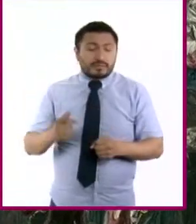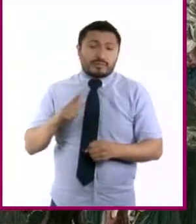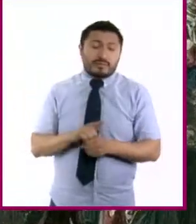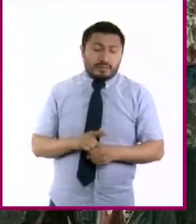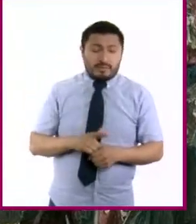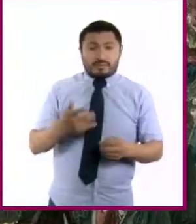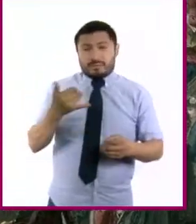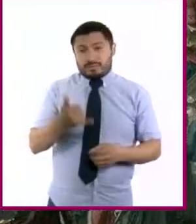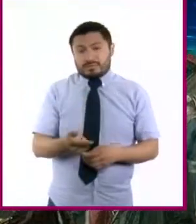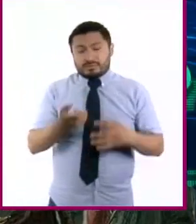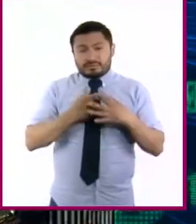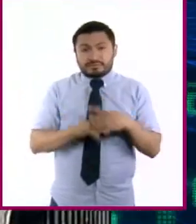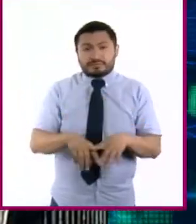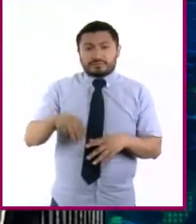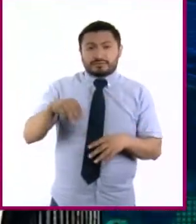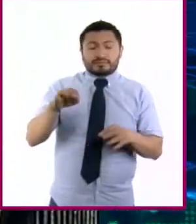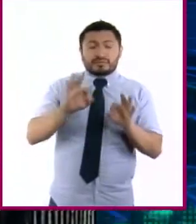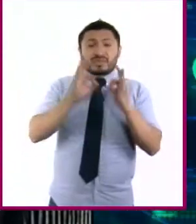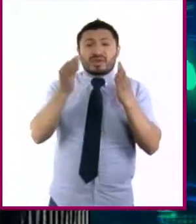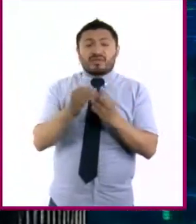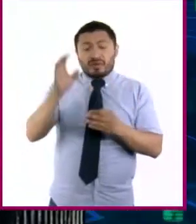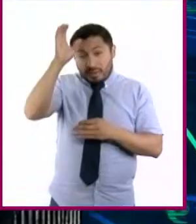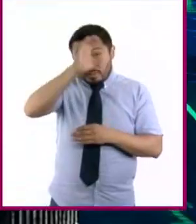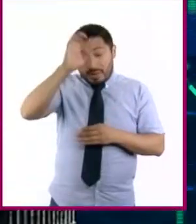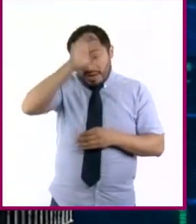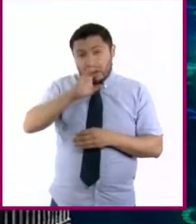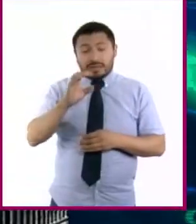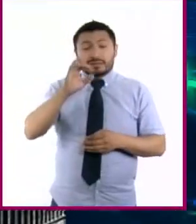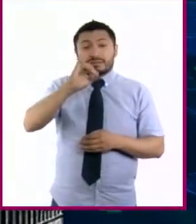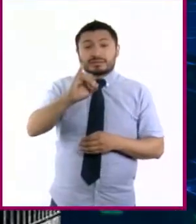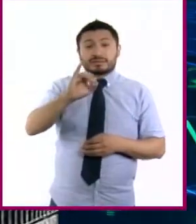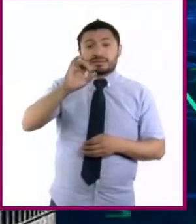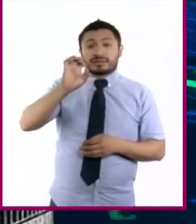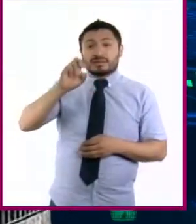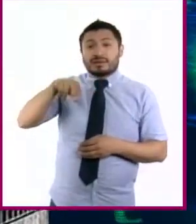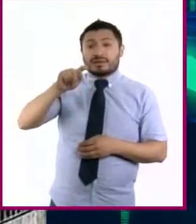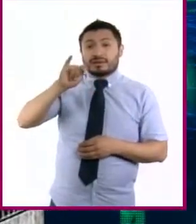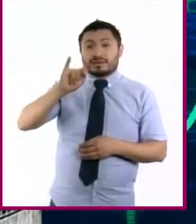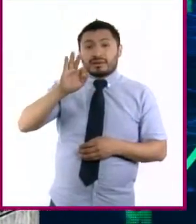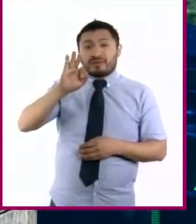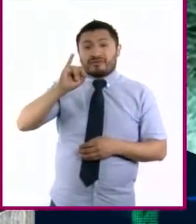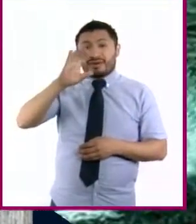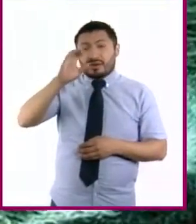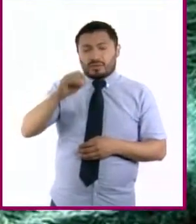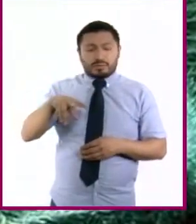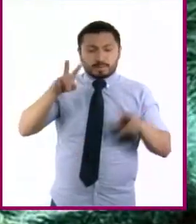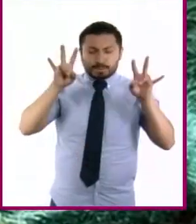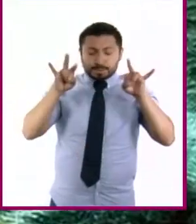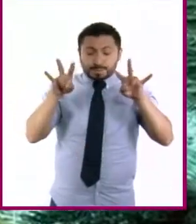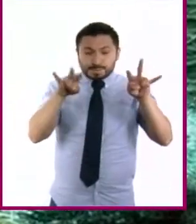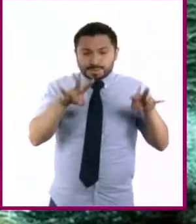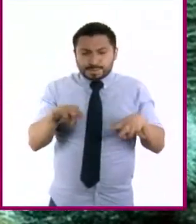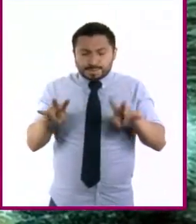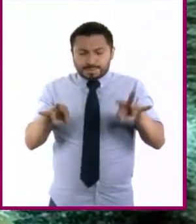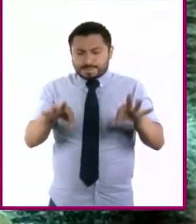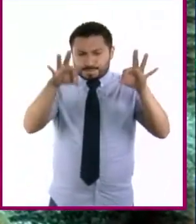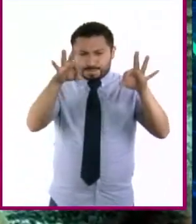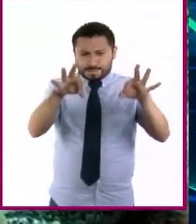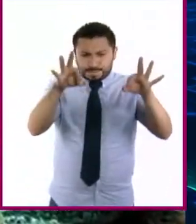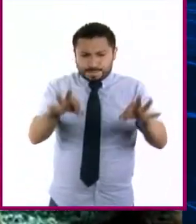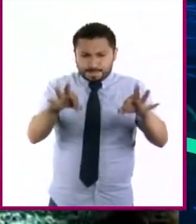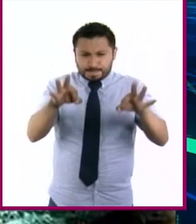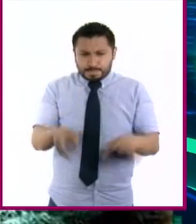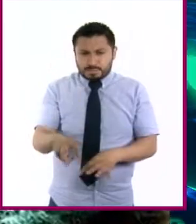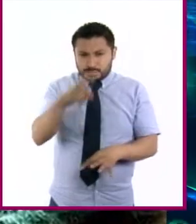lo que es el método científico, un método de observación sistemática y medición rigurosa